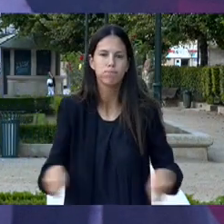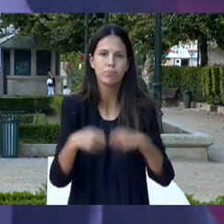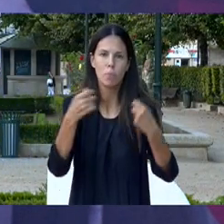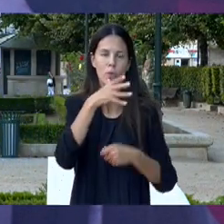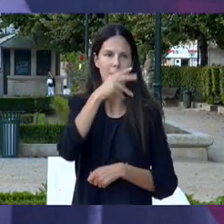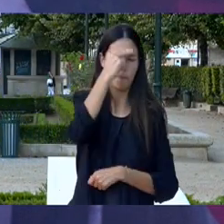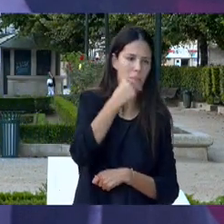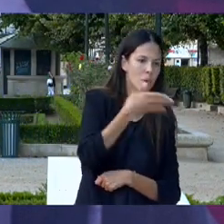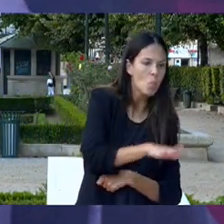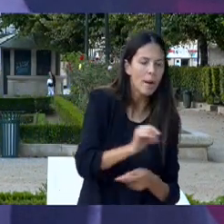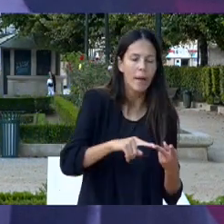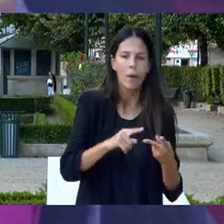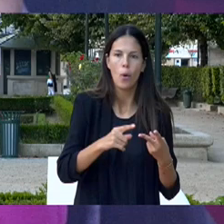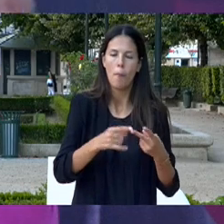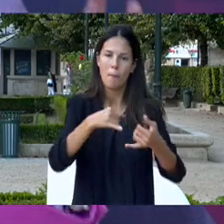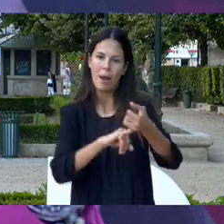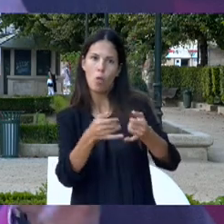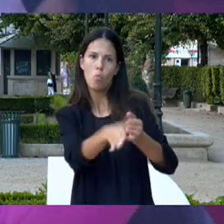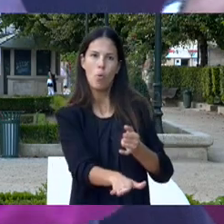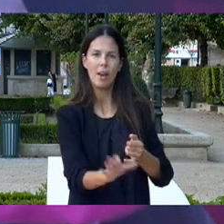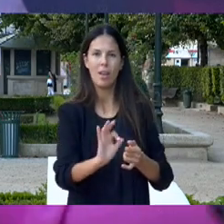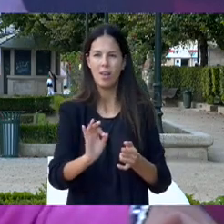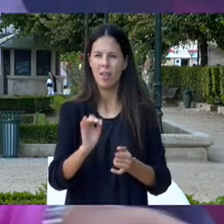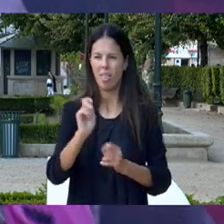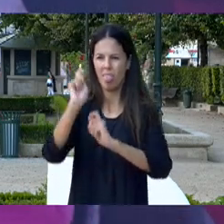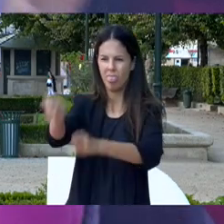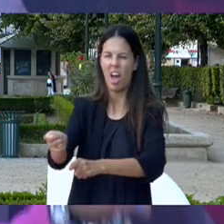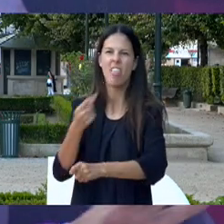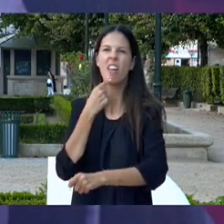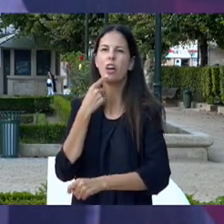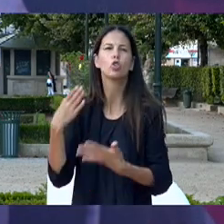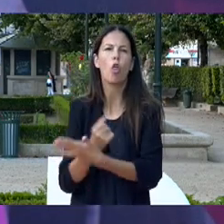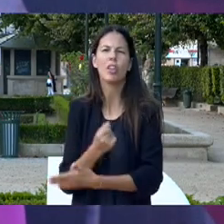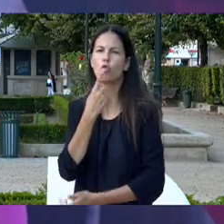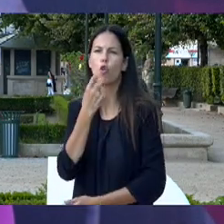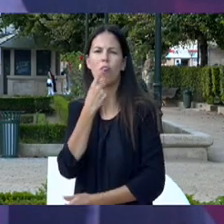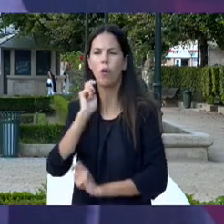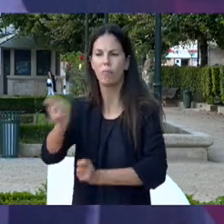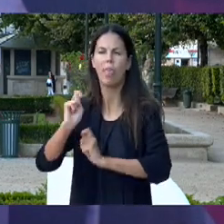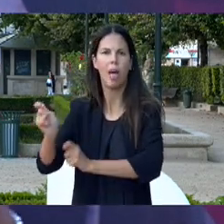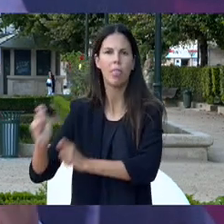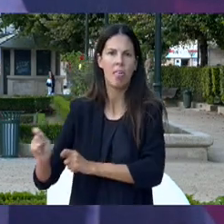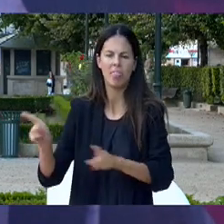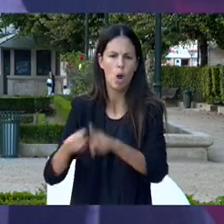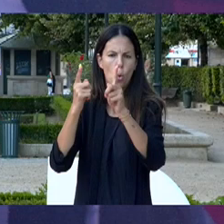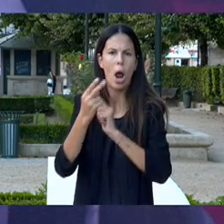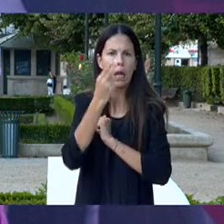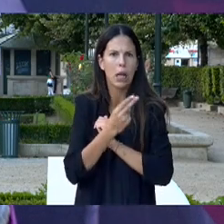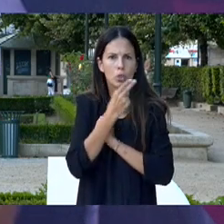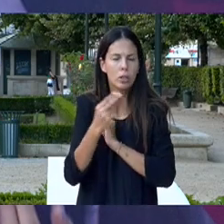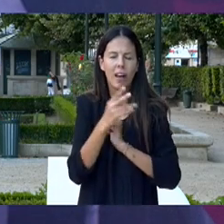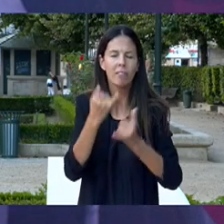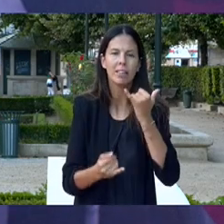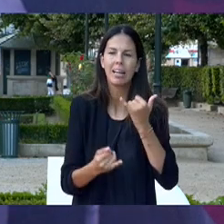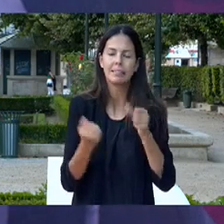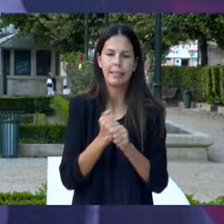morte do home, que encima marcadas como rojas, ainda que foran católicas, todas eran rojas, non? Marcadas como rojas, ninguén lles